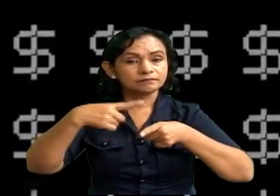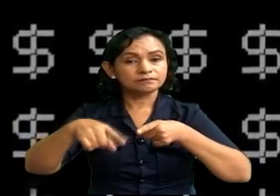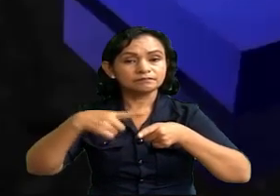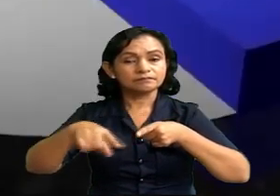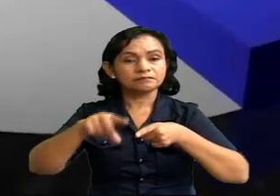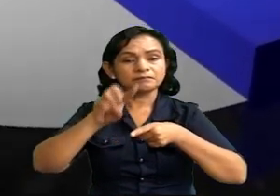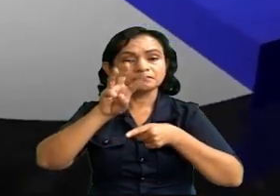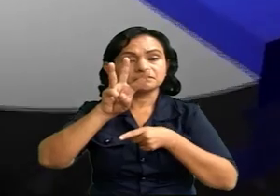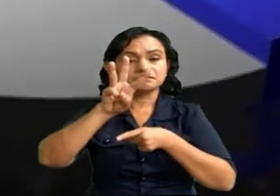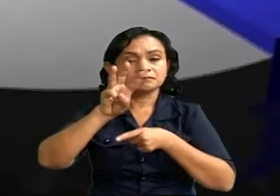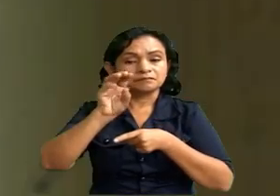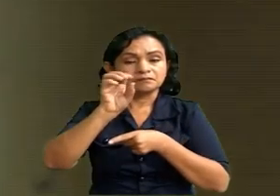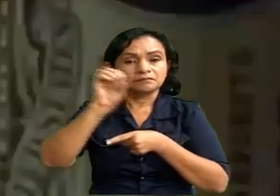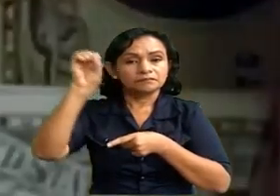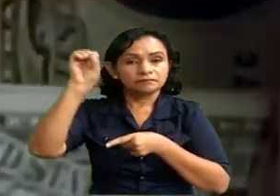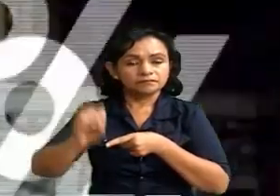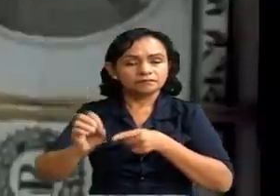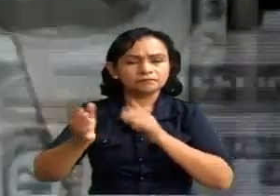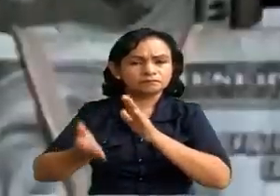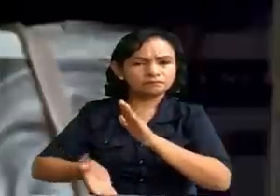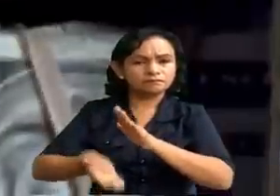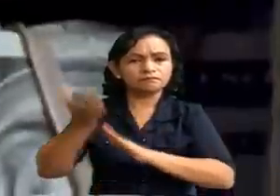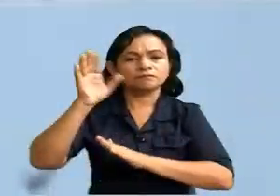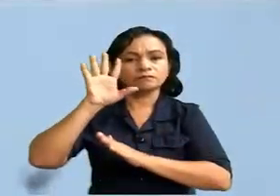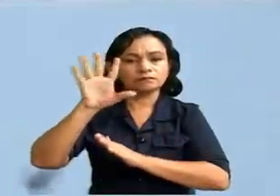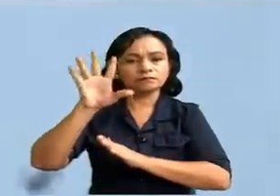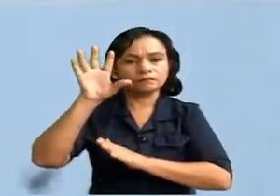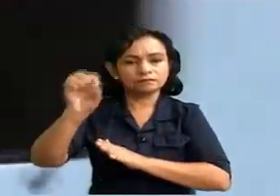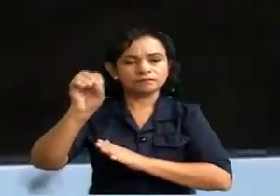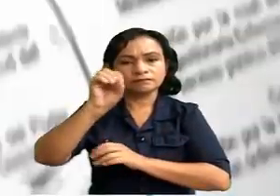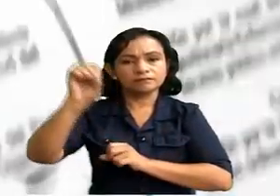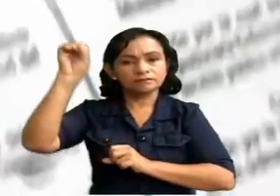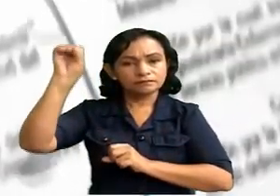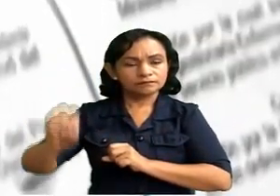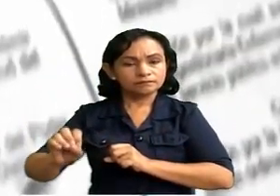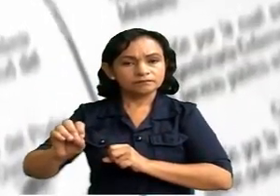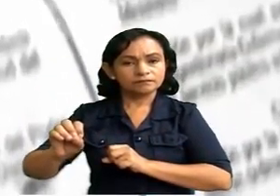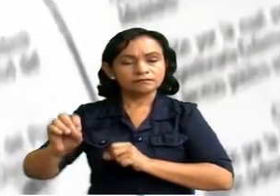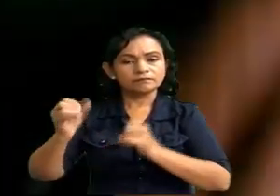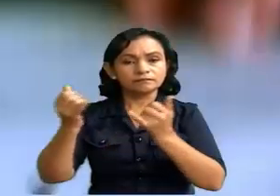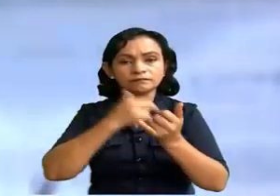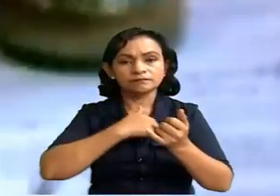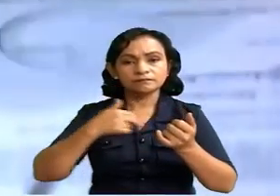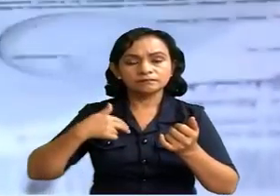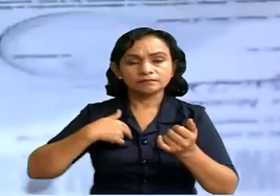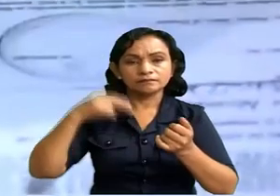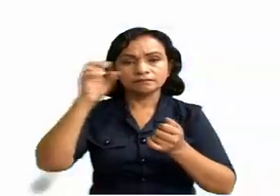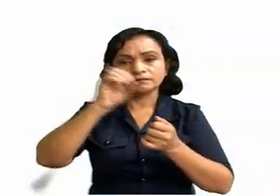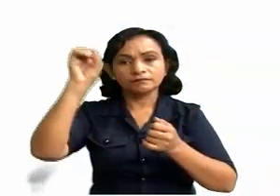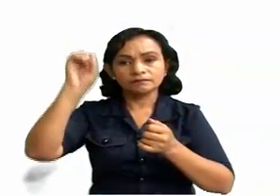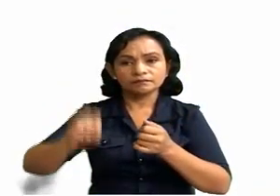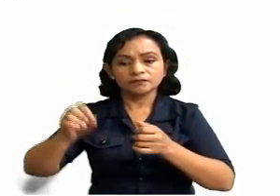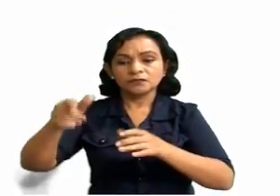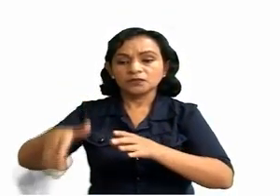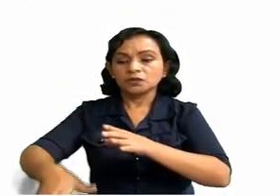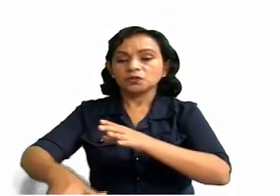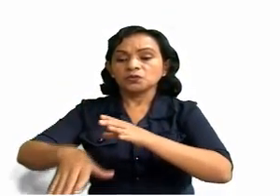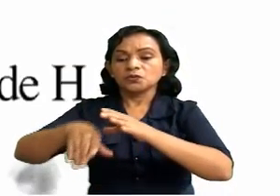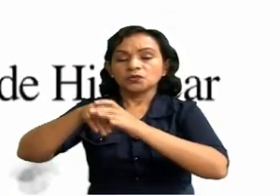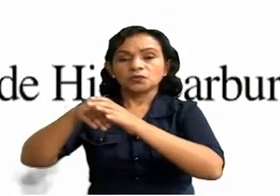pagaban 30%, la llevamos a 50%, y además creamos el impuesto de extracción